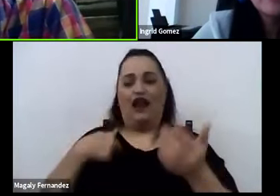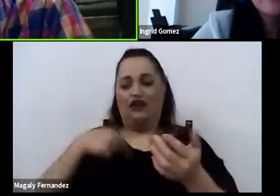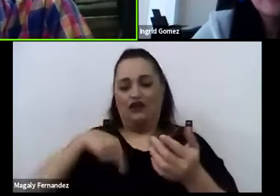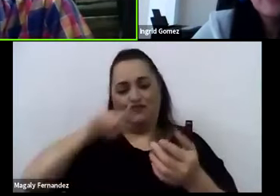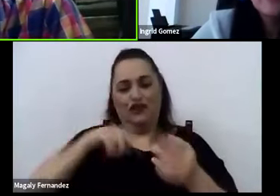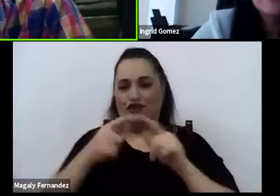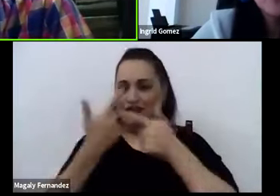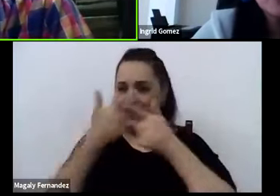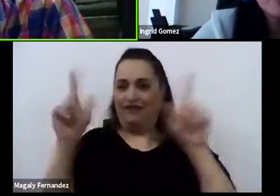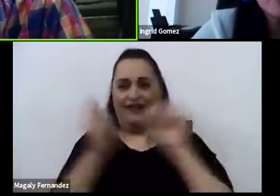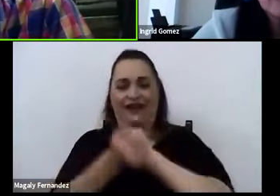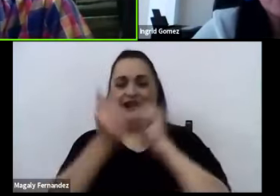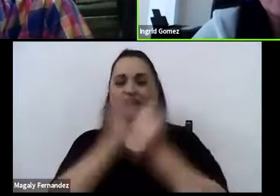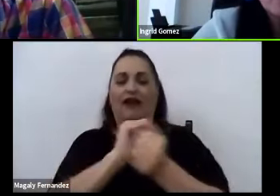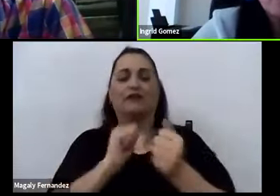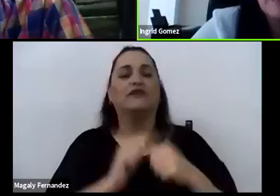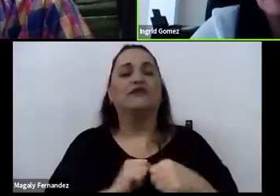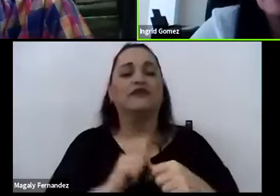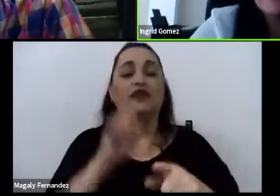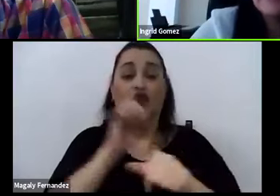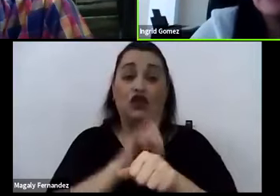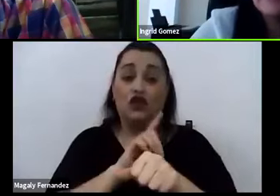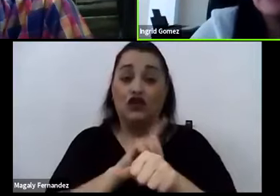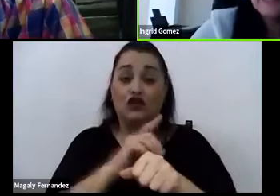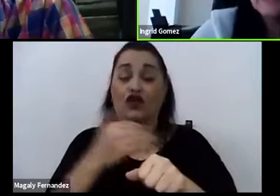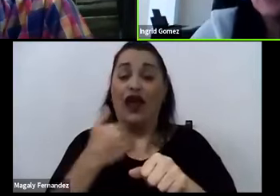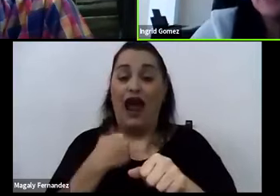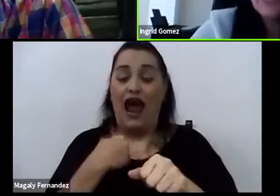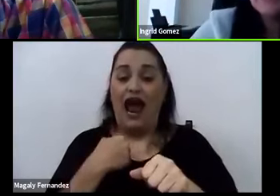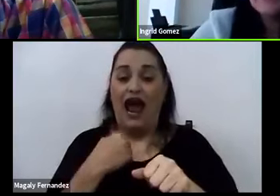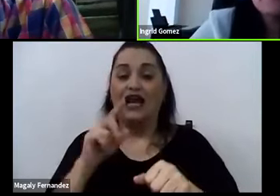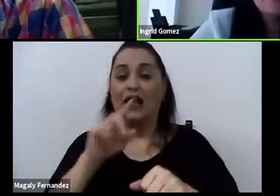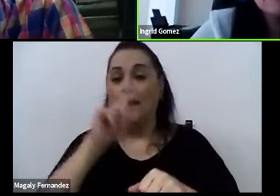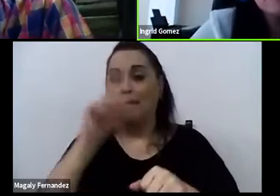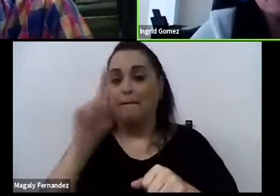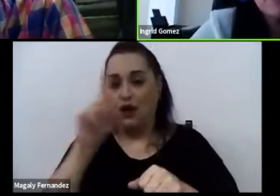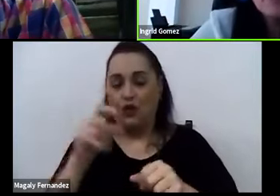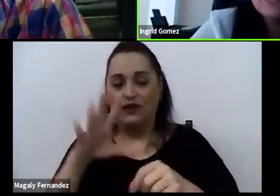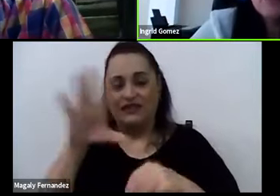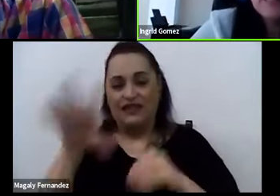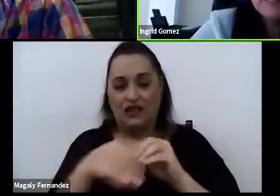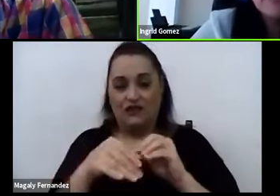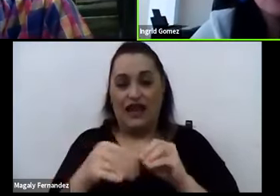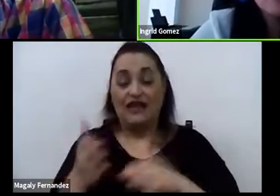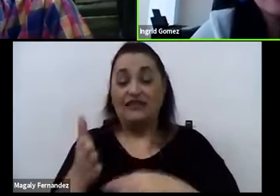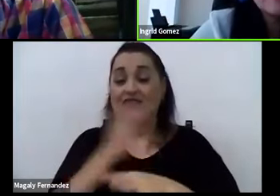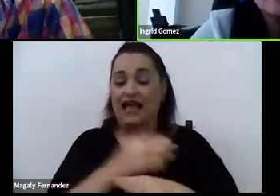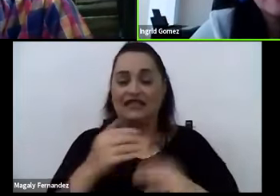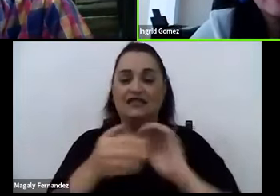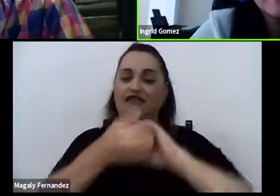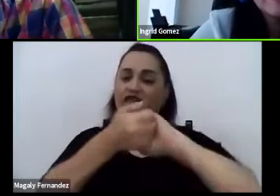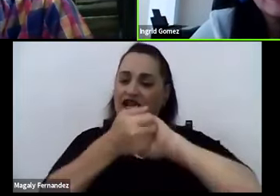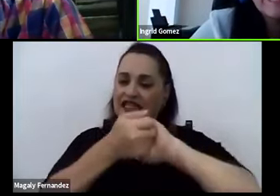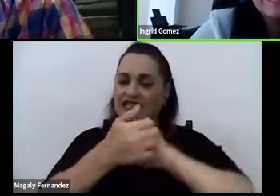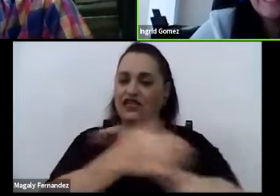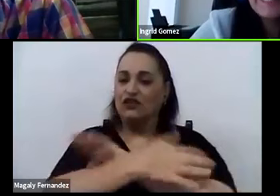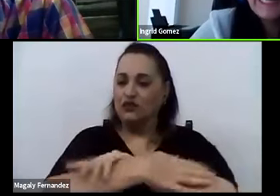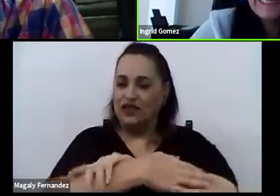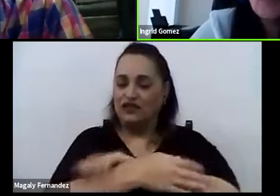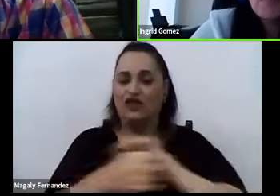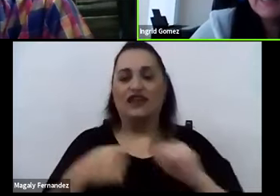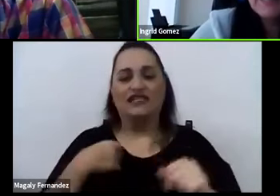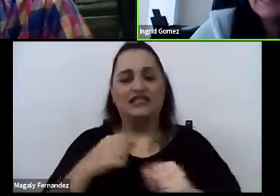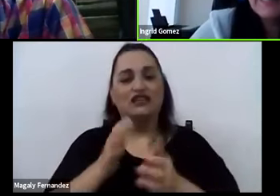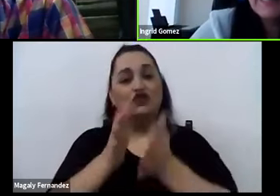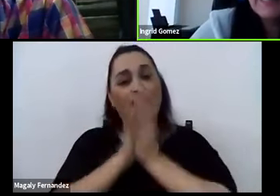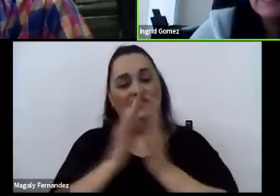cambio. Doctor, hay un par de preguntas adicionales, pero antes también unas felicitaciones y solicitudes que